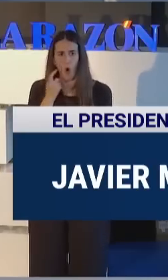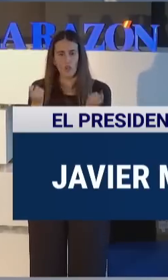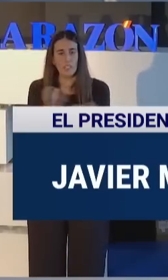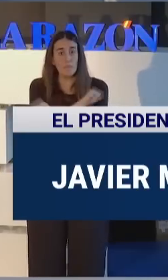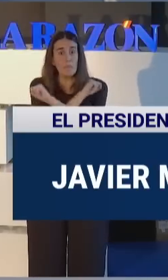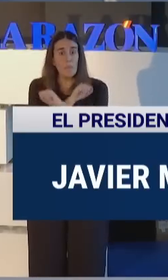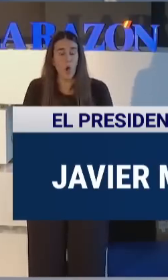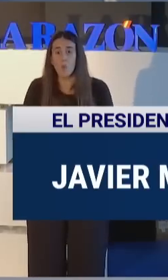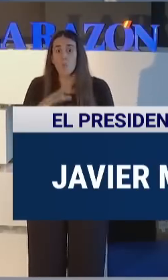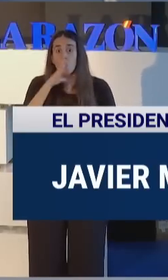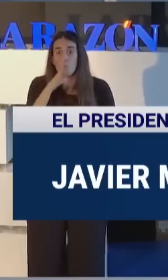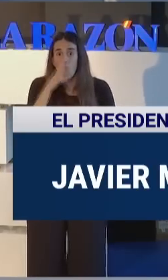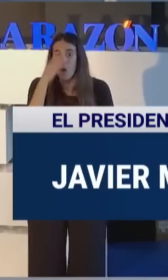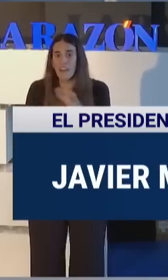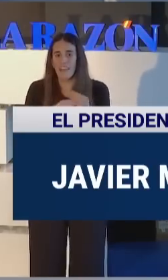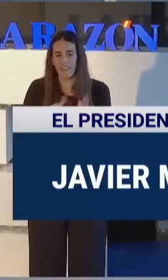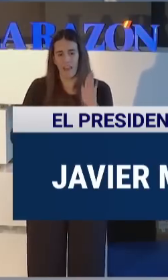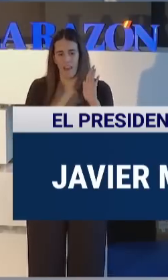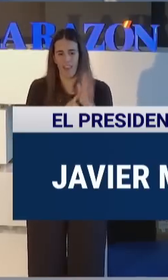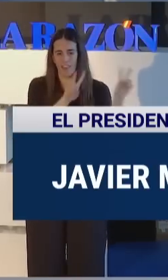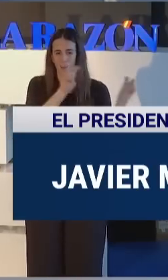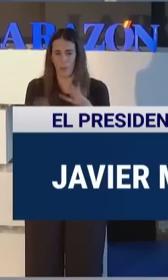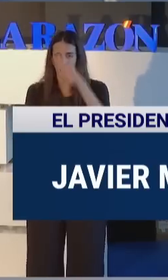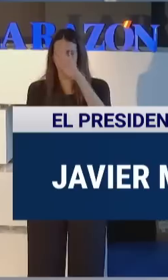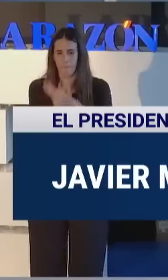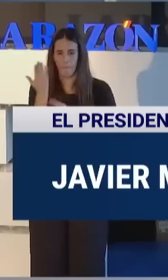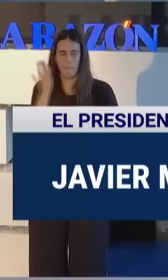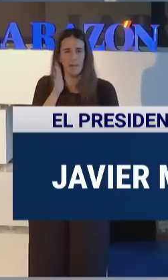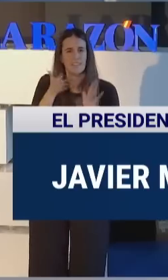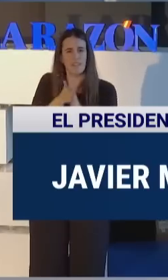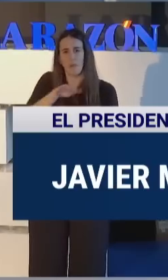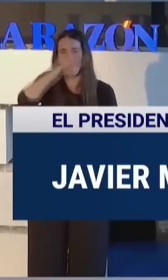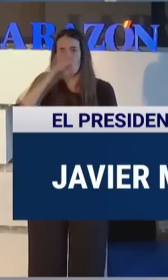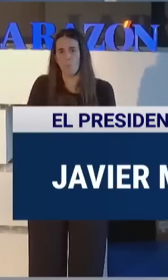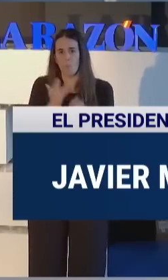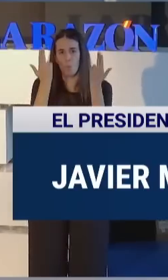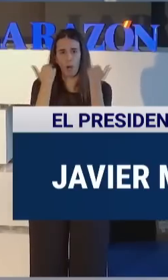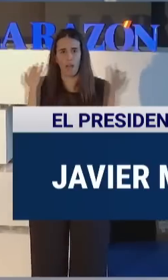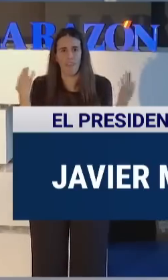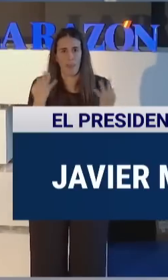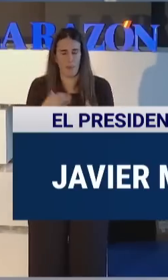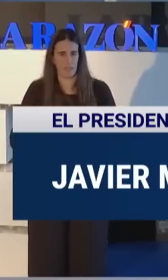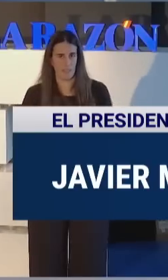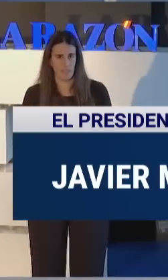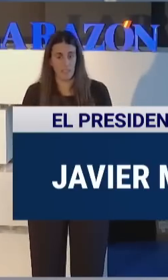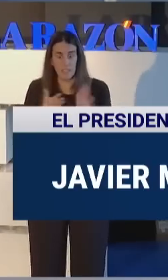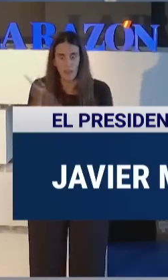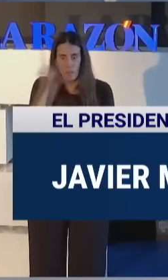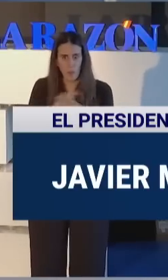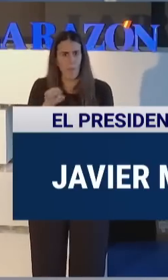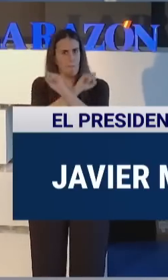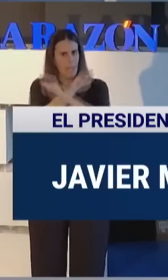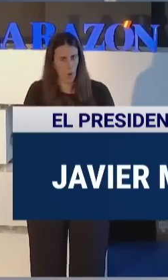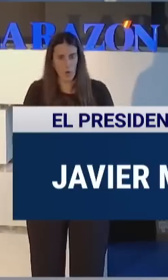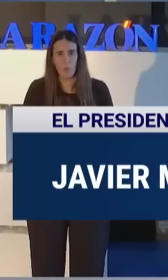peor, porque ¿qué es lo que hace? Manda una ley para que se haga eso. Con lo cual tienen un problema más grande, porque ahora tienen que